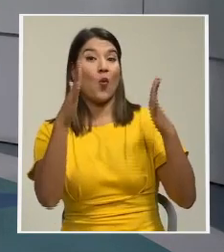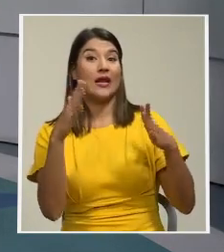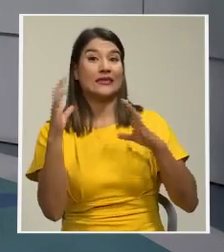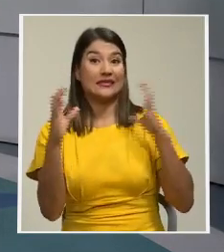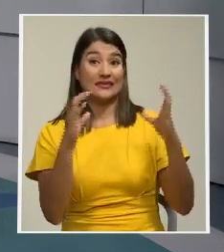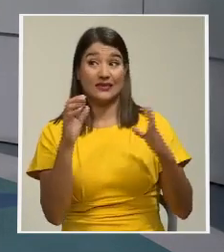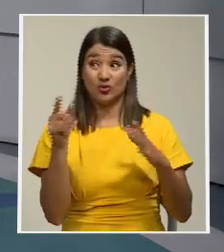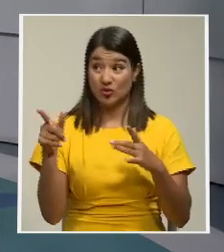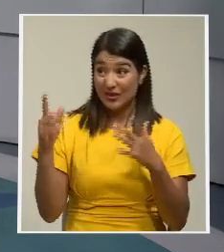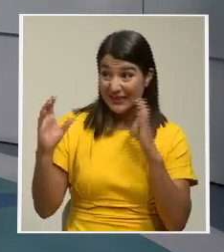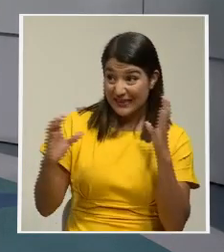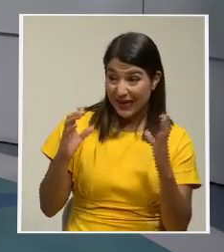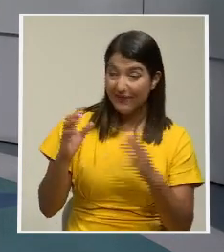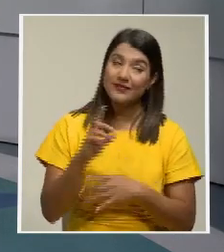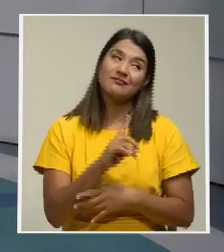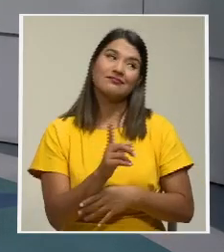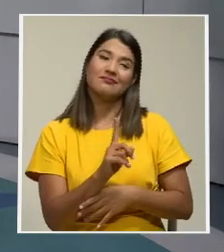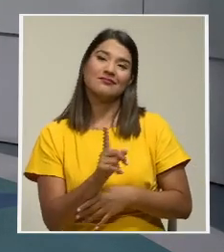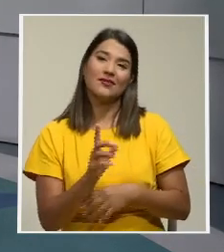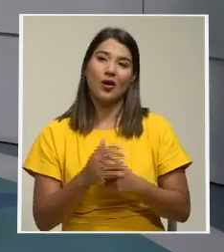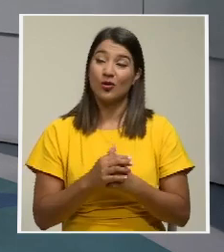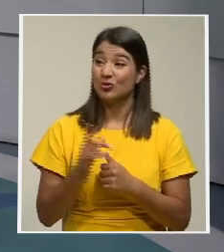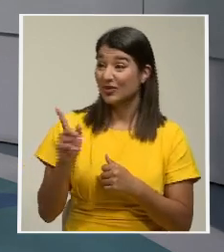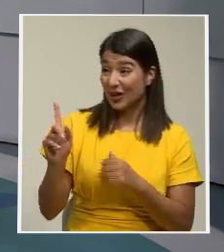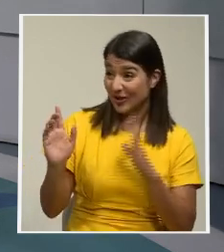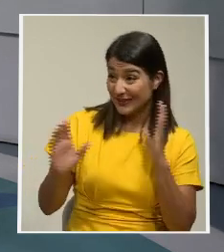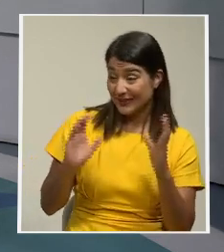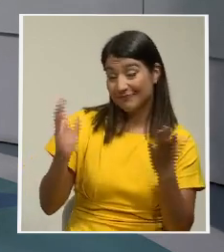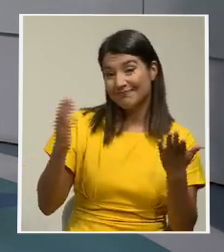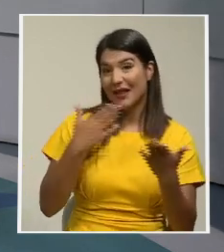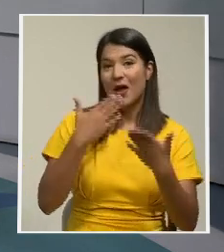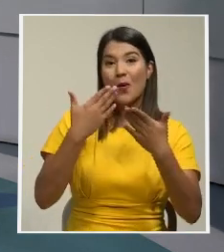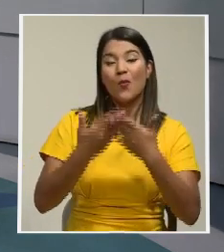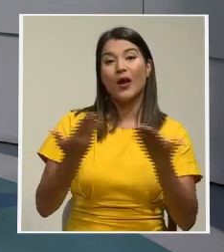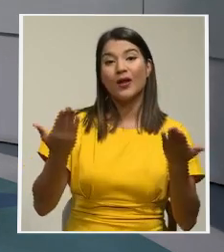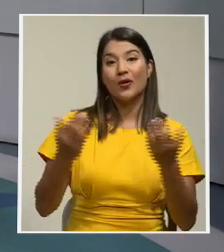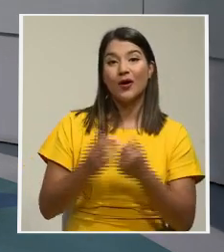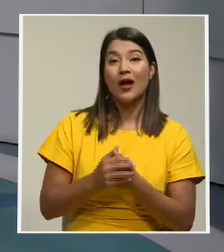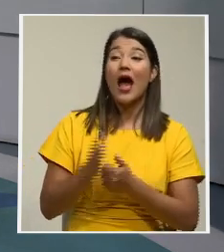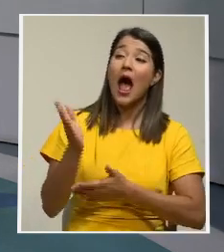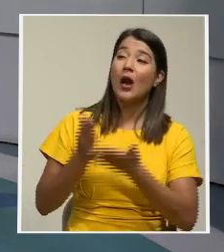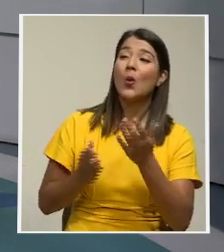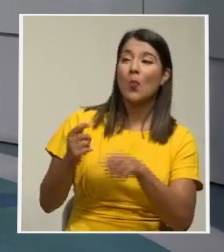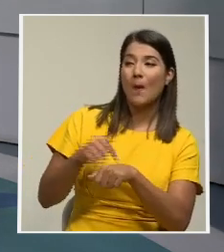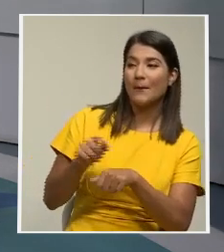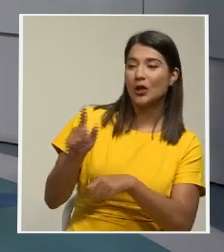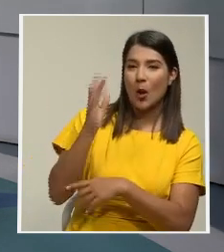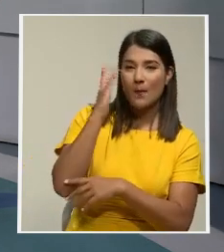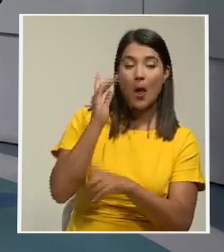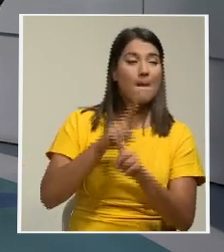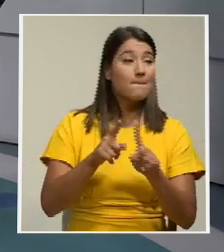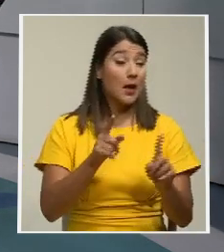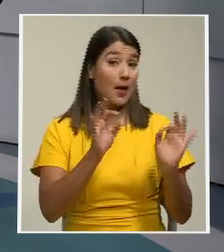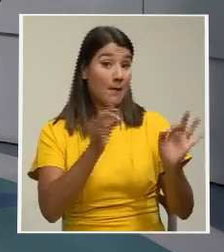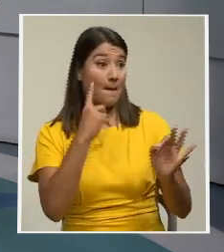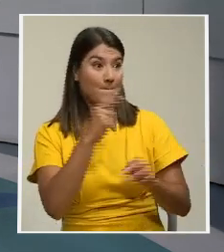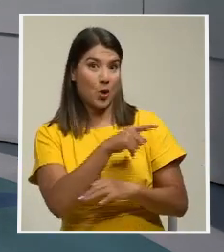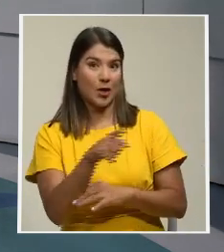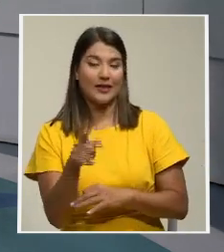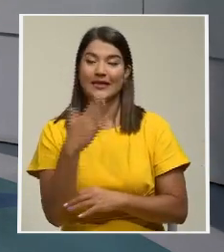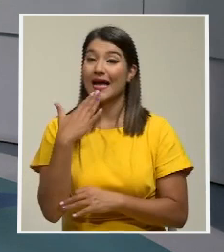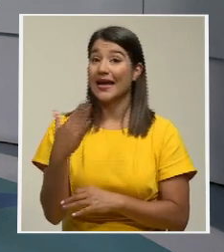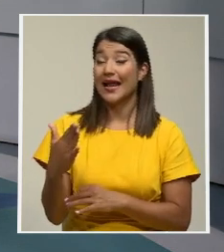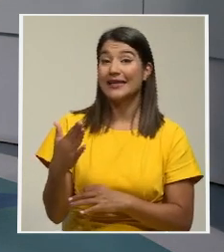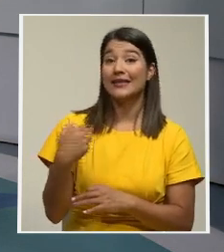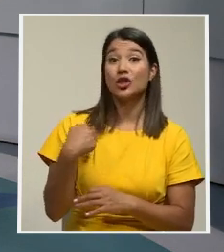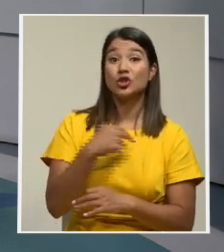celebrado, Anita? No es de las que se celebra. Bueno, de ahí te llegará el momento, no te preocupes. Pero muy bien por ellos también. Gracias, Anita,